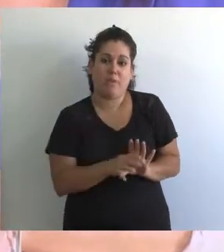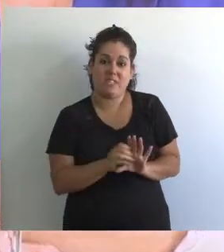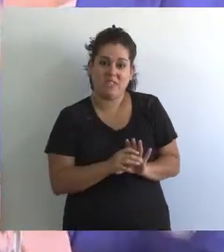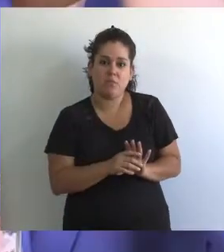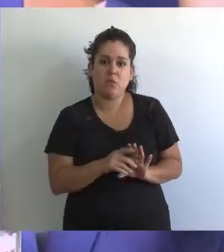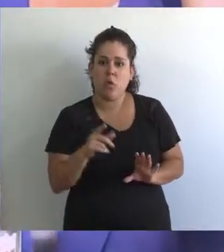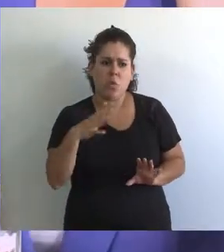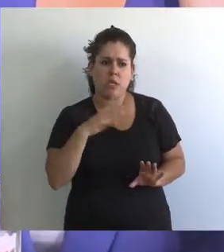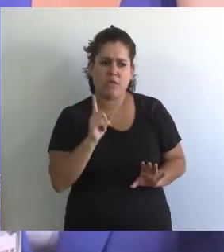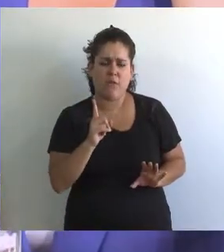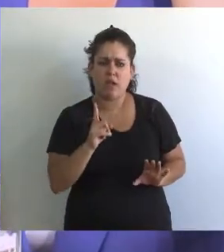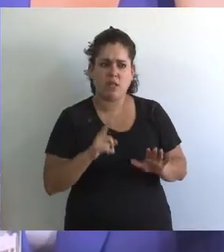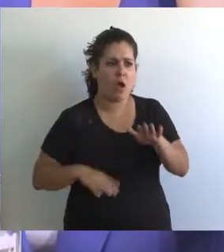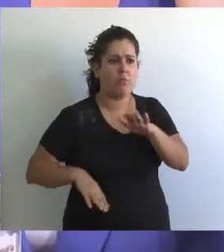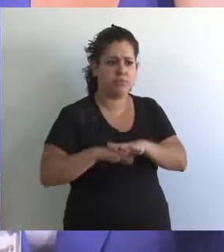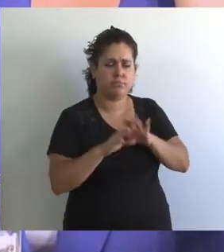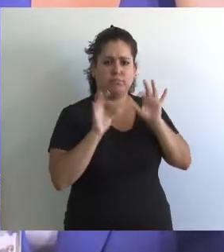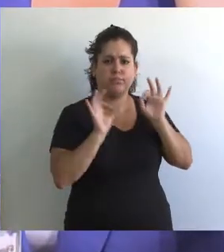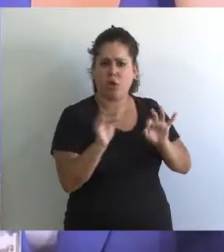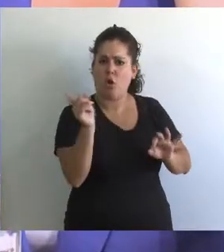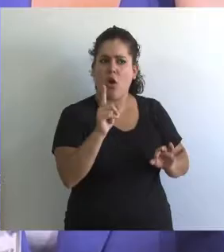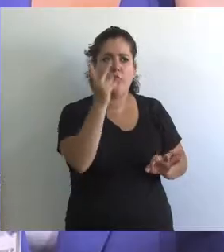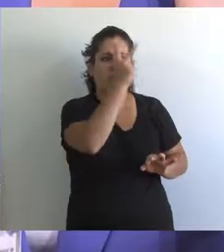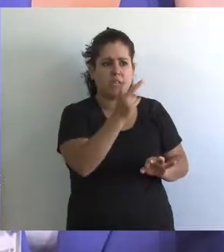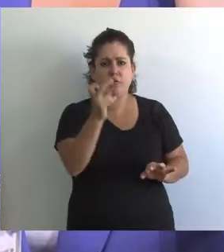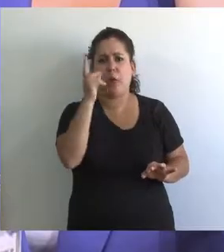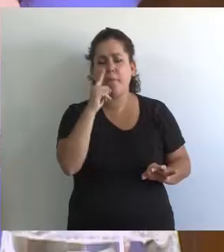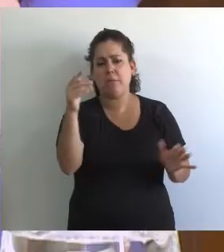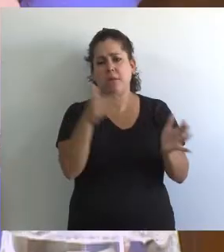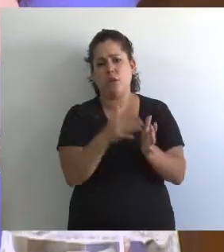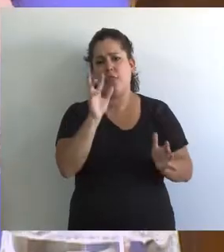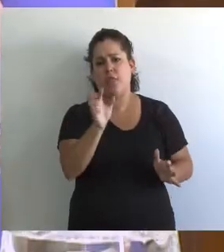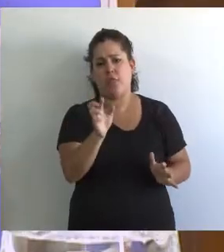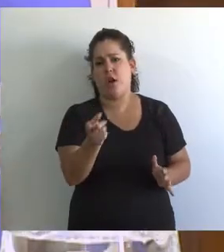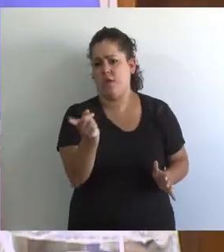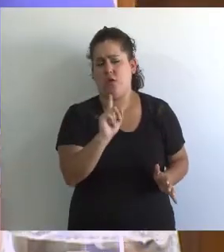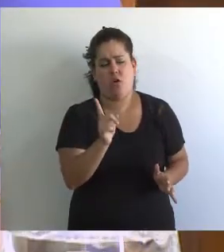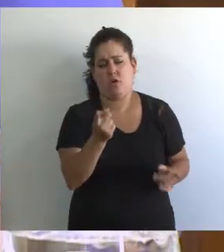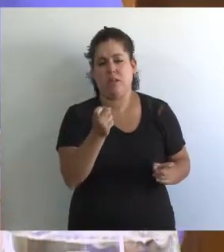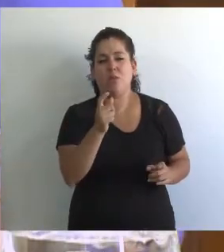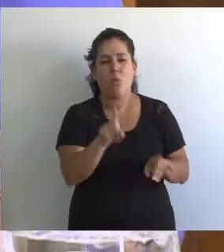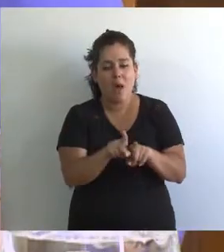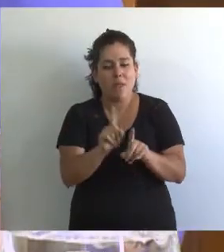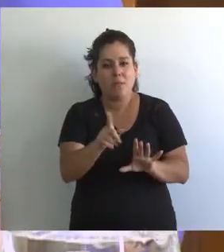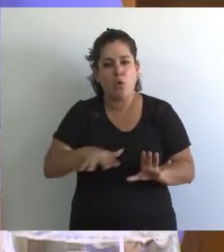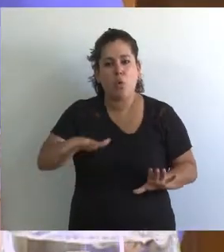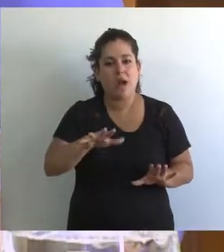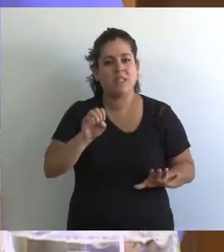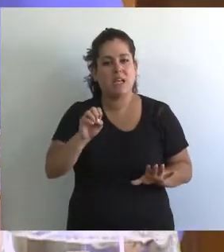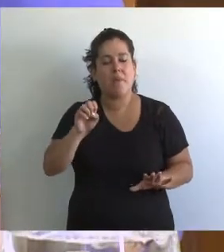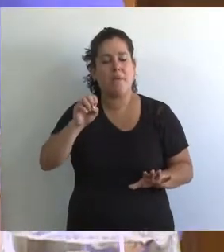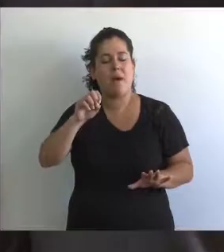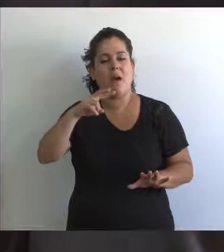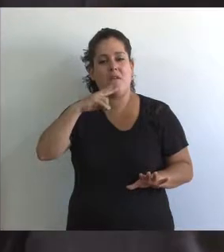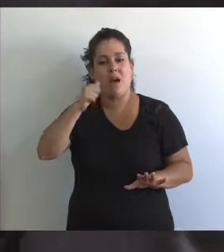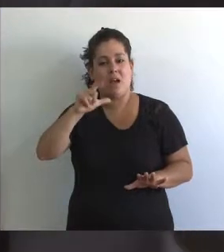hace falta el stock de inversiones de $200.000 millones que se habla para explotar todo Vaca Muerta. Incluso hay